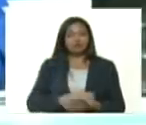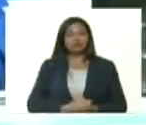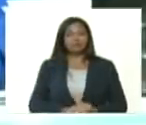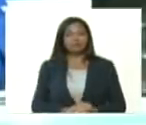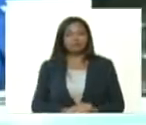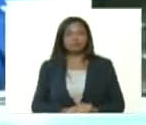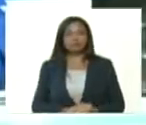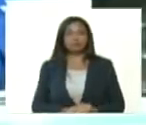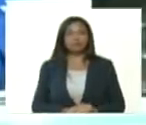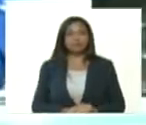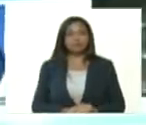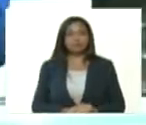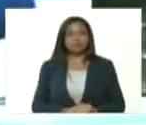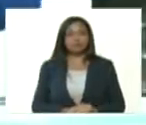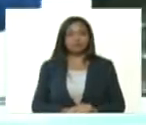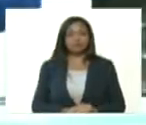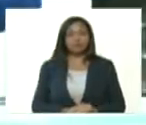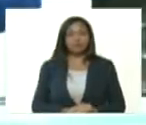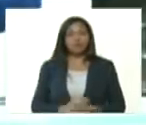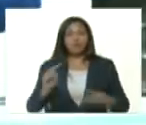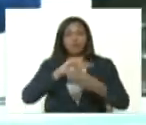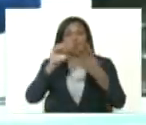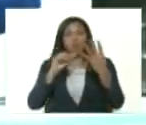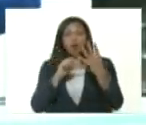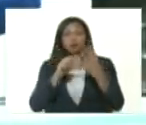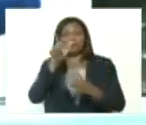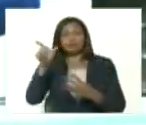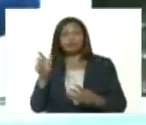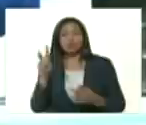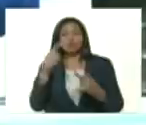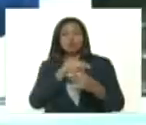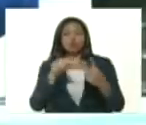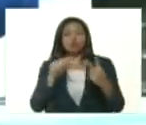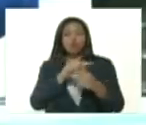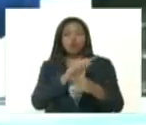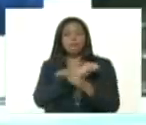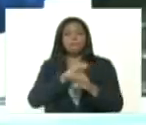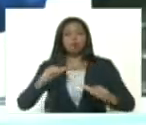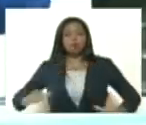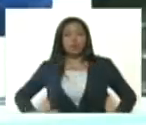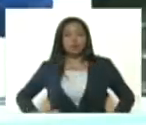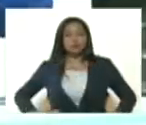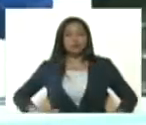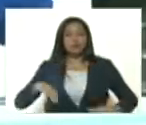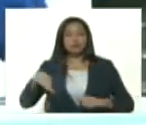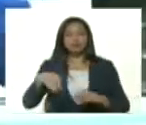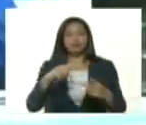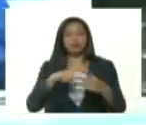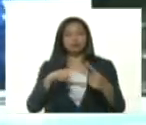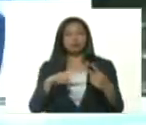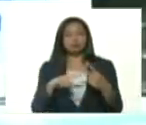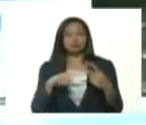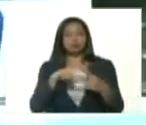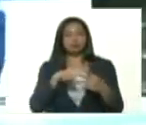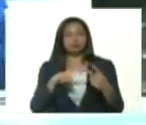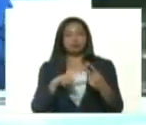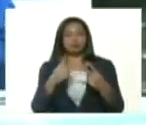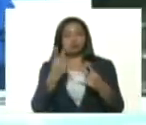Cuatro nuevos casos. Dos casos en el estado Portuguesa. en los llanos de Venezuela,